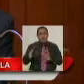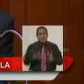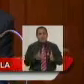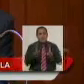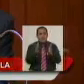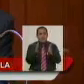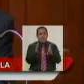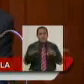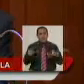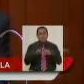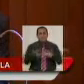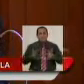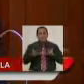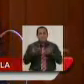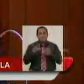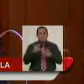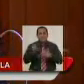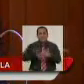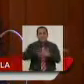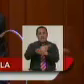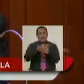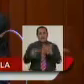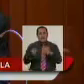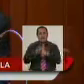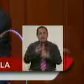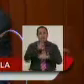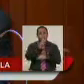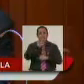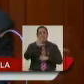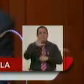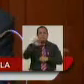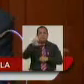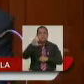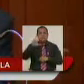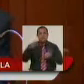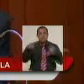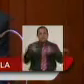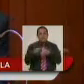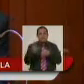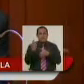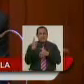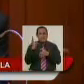carreteras, habiéndose desarticulado 153 bandas